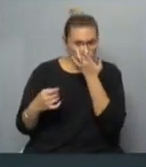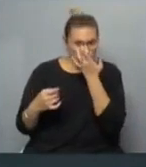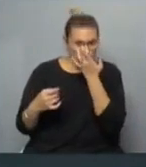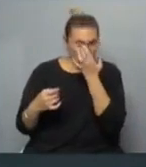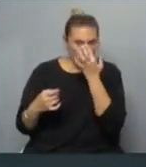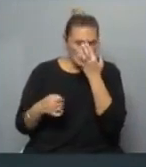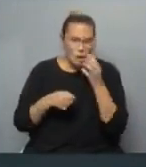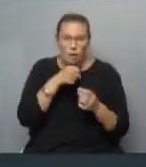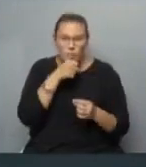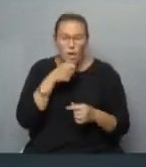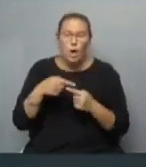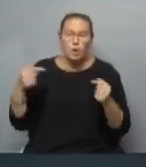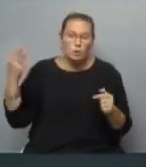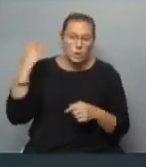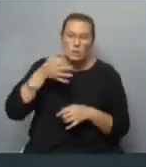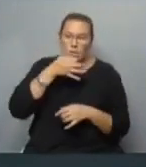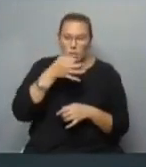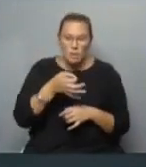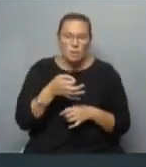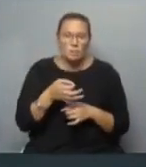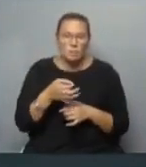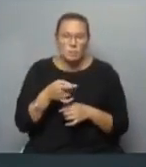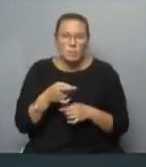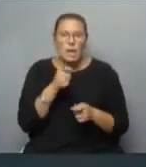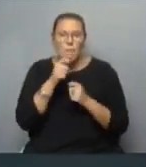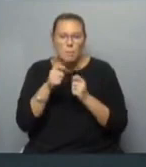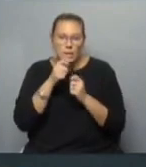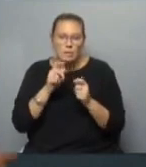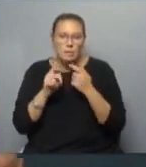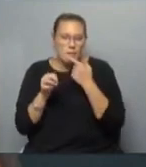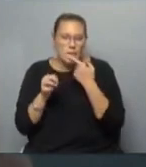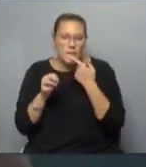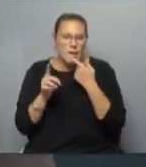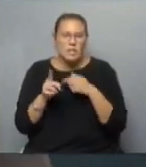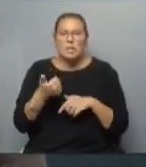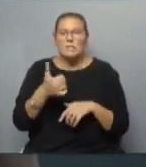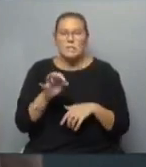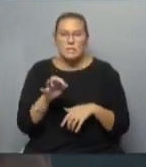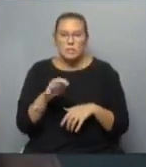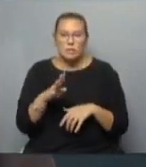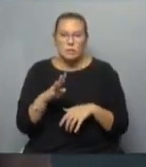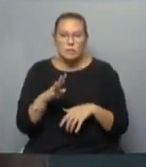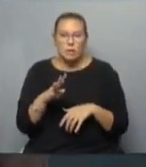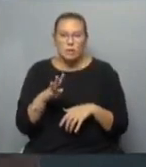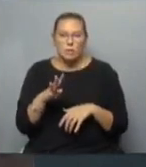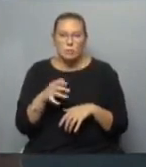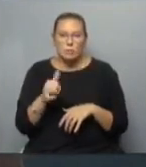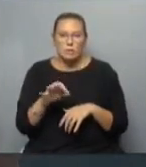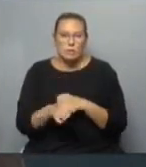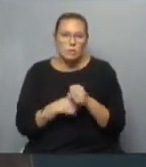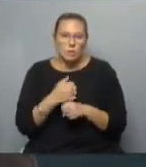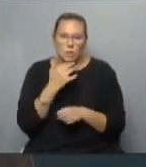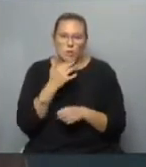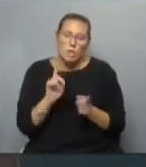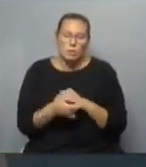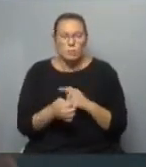acosada por todas esas cosas que les digo, que ya sabemos, ¿no? La prensa, tenés que ser 60, 90, 60, como, no sé si la medida